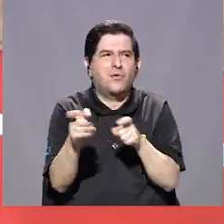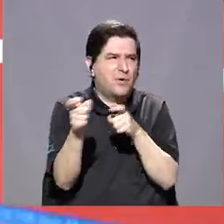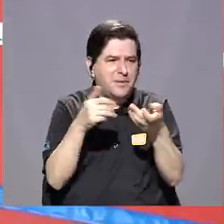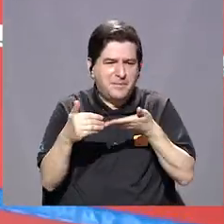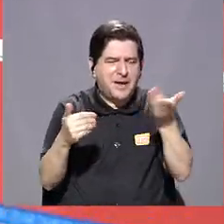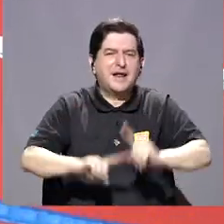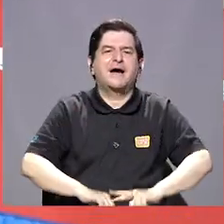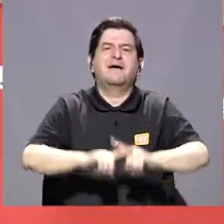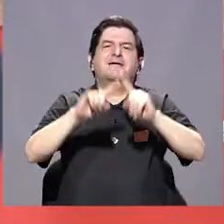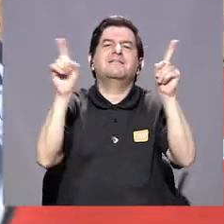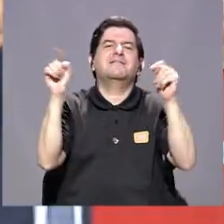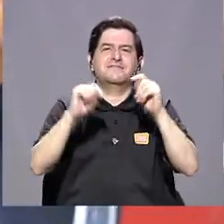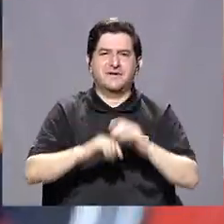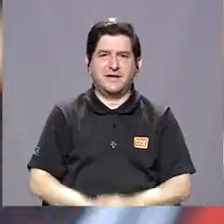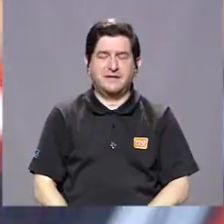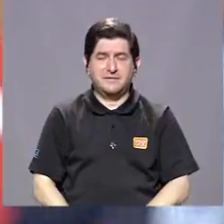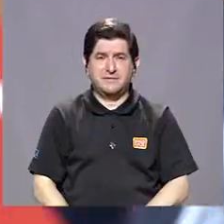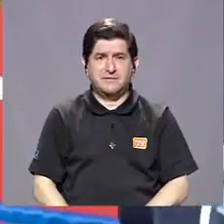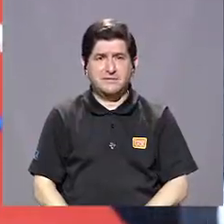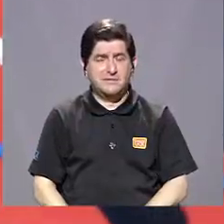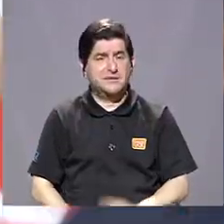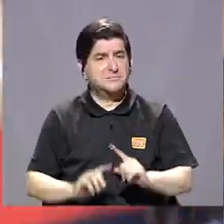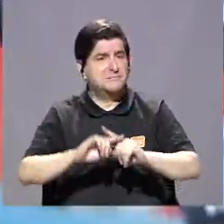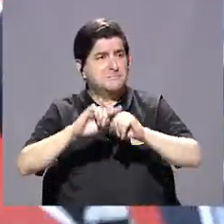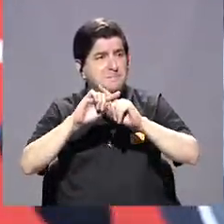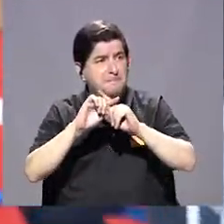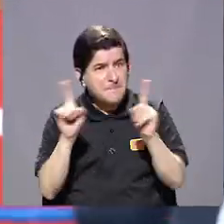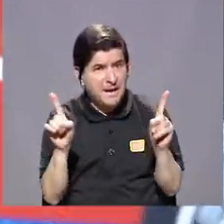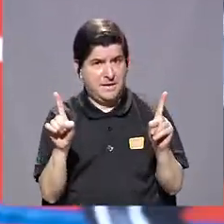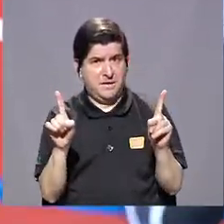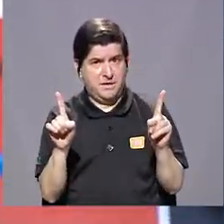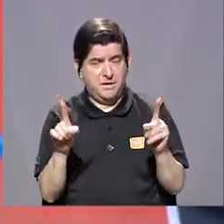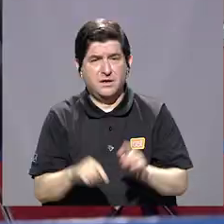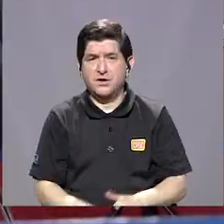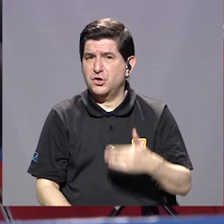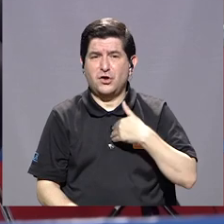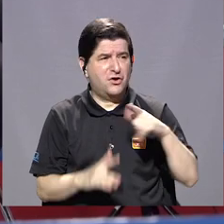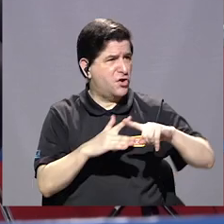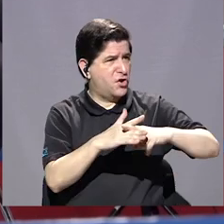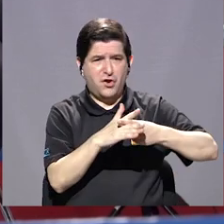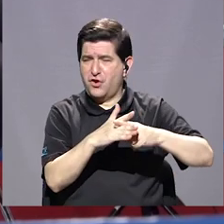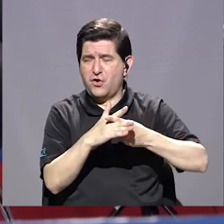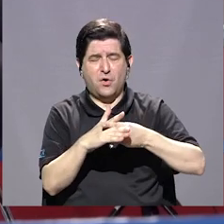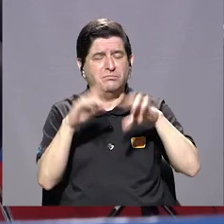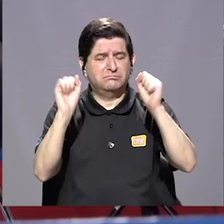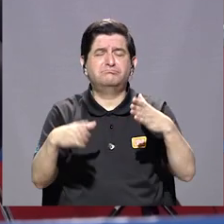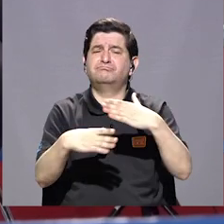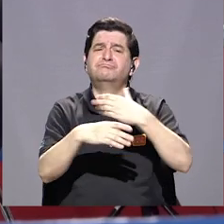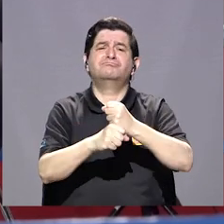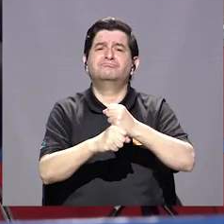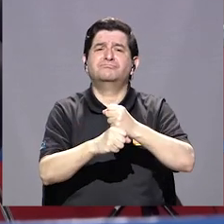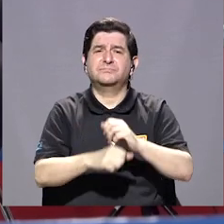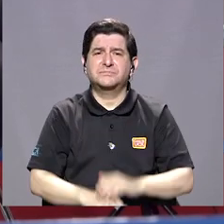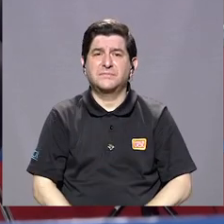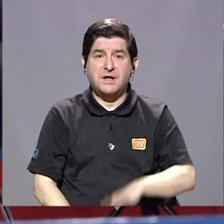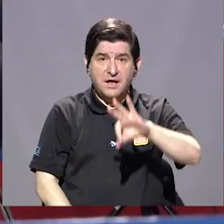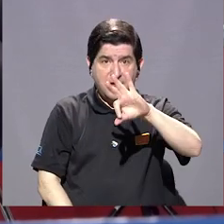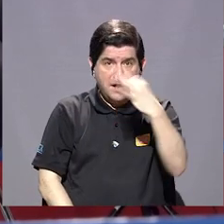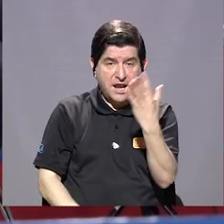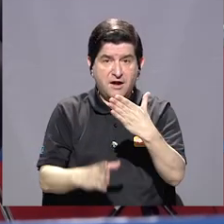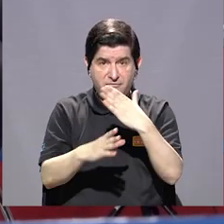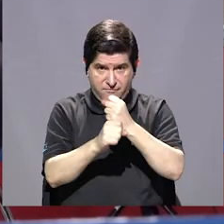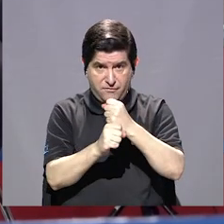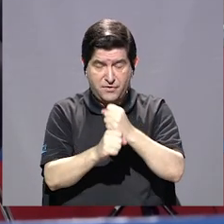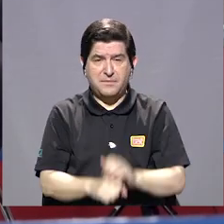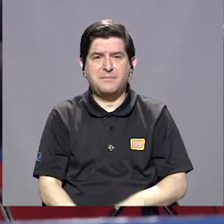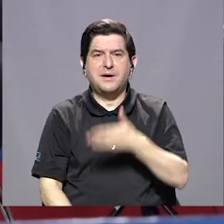cosas diferentes, pero también no tenía las herramientas para hacerlo y la forma en que lo hice fue